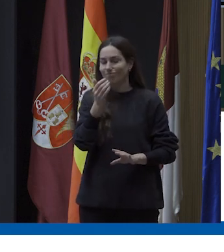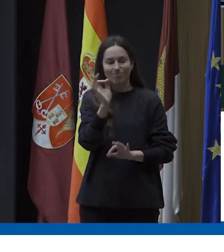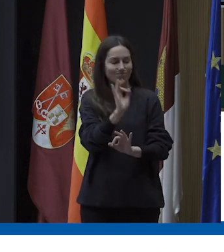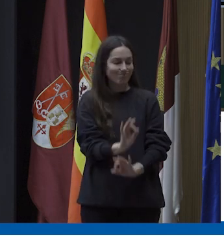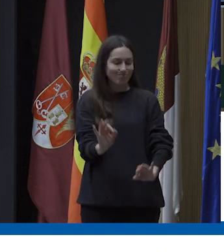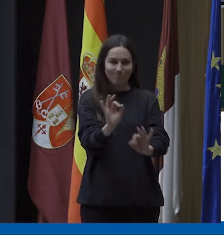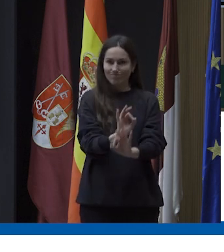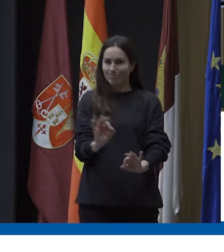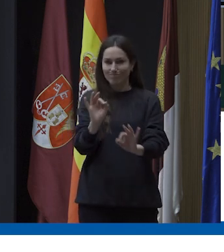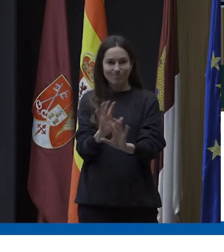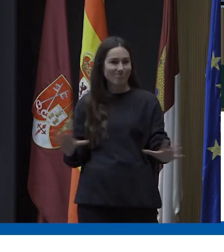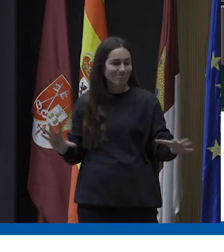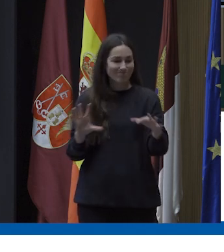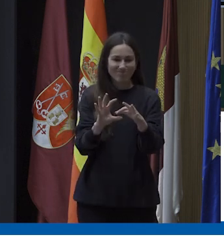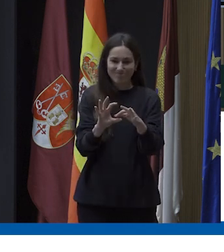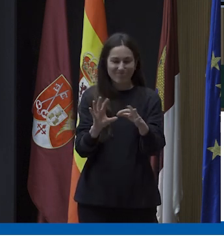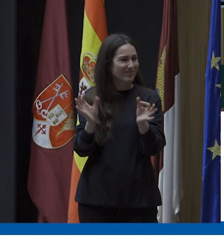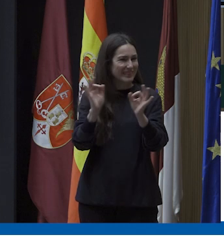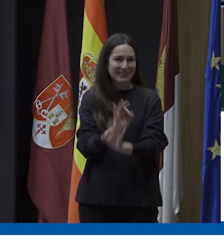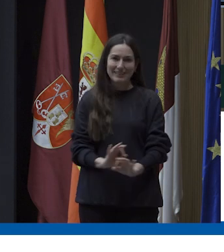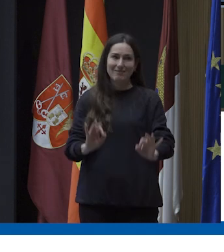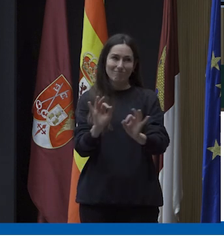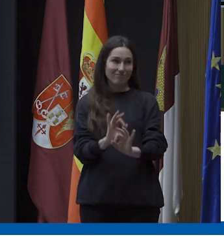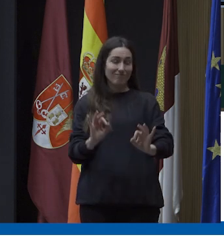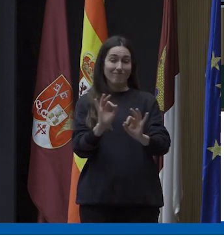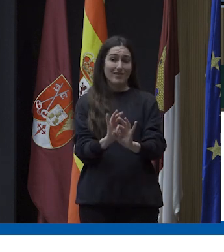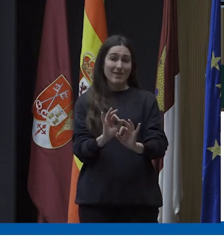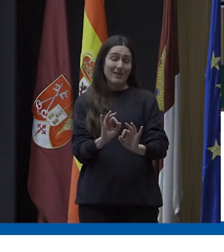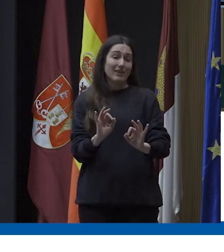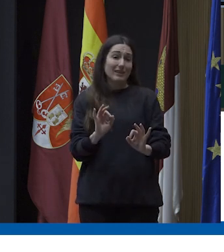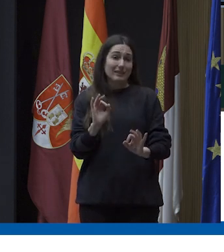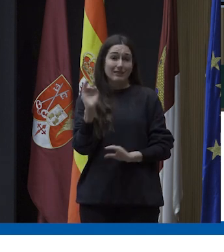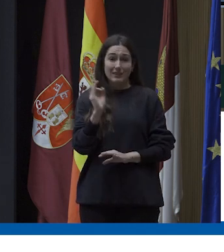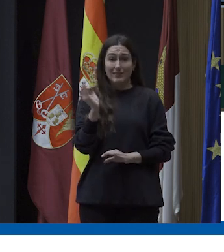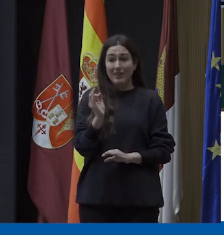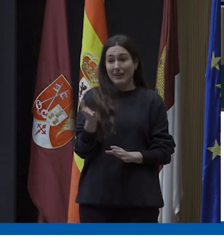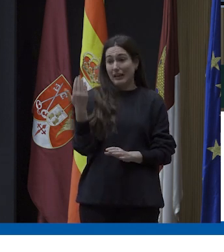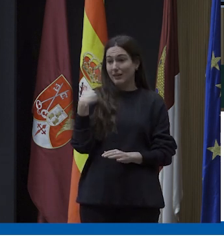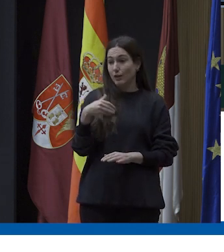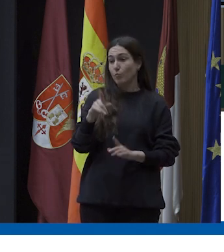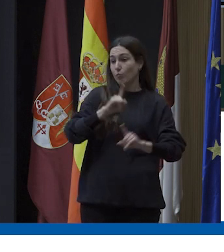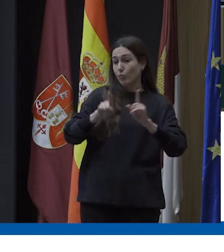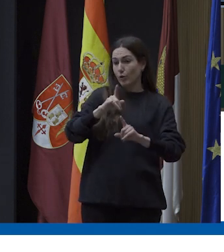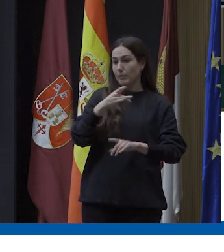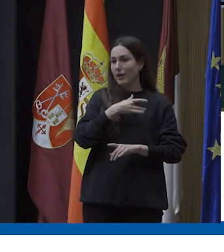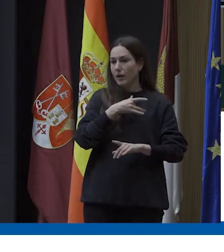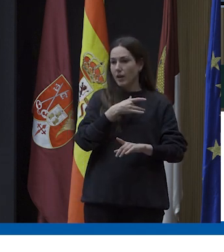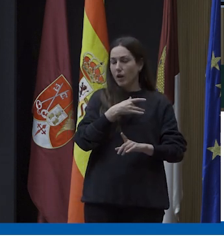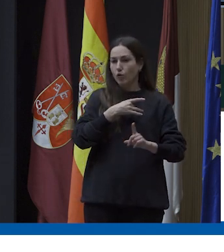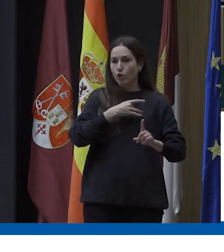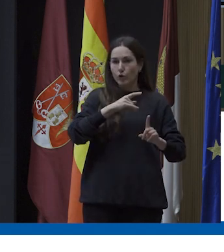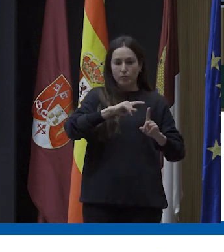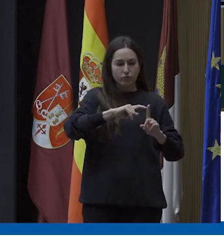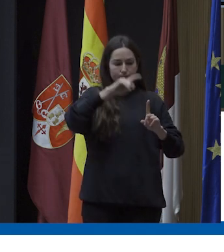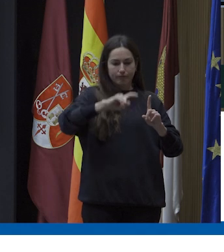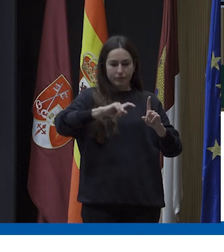nada con lo que relacionarlo. Es cierto que entonces se relacionaban los problemas cardíacos con alteraciones del ritmo y muchas veces